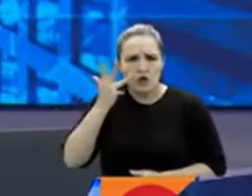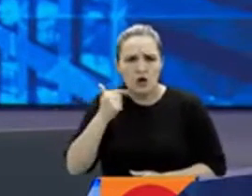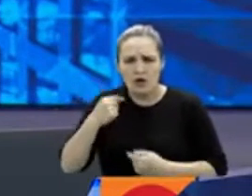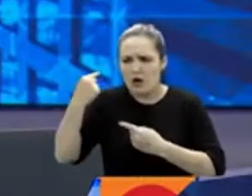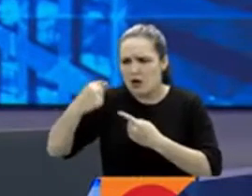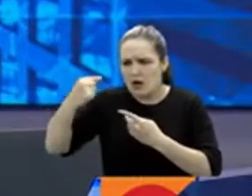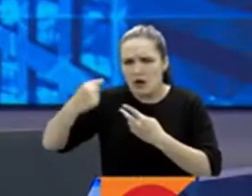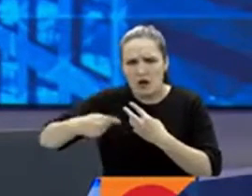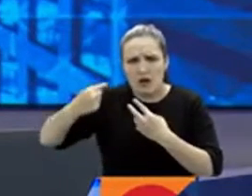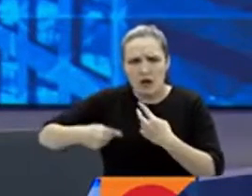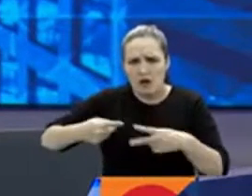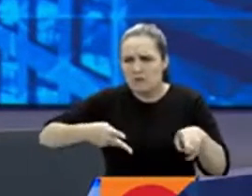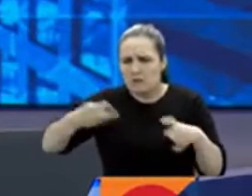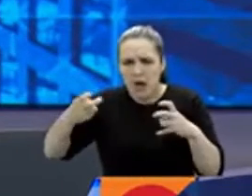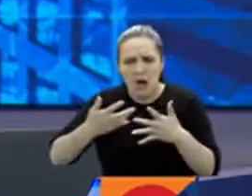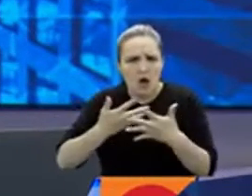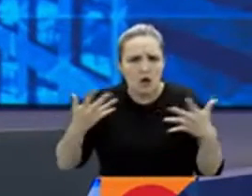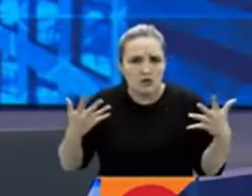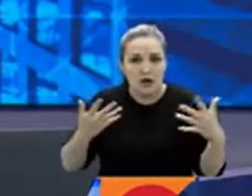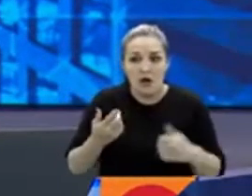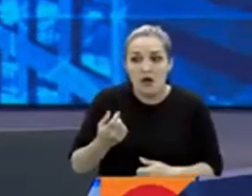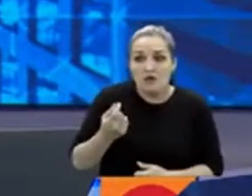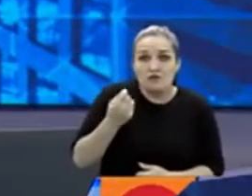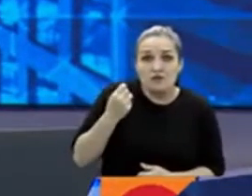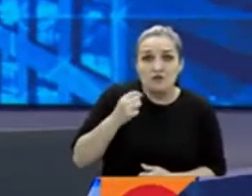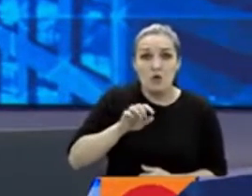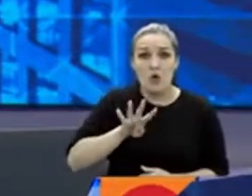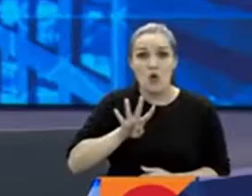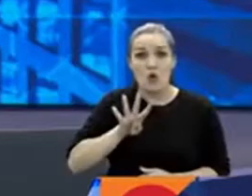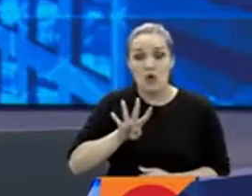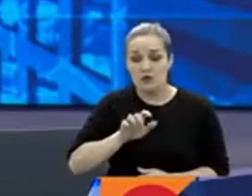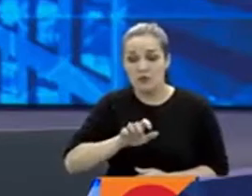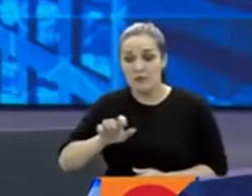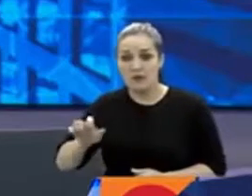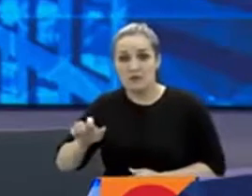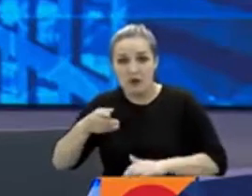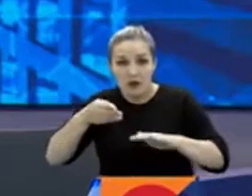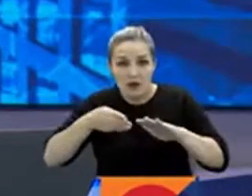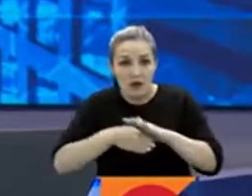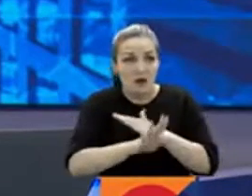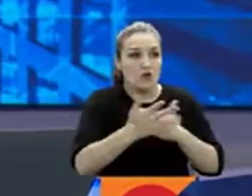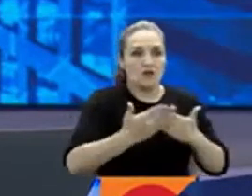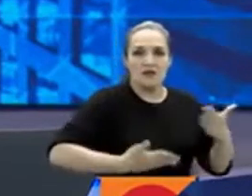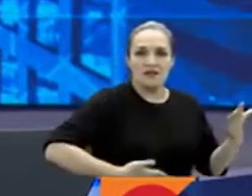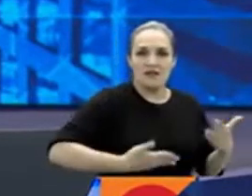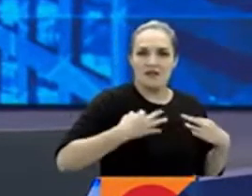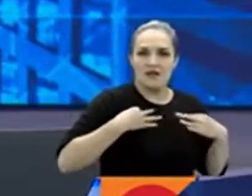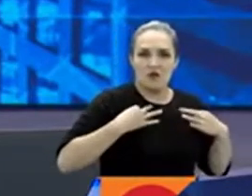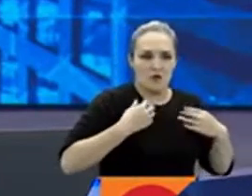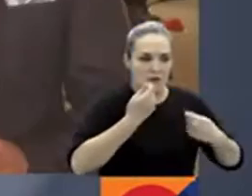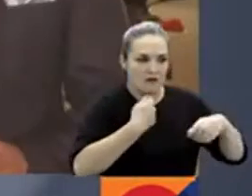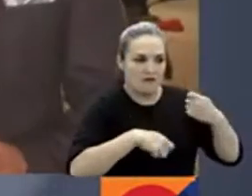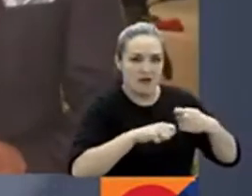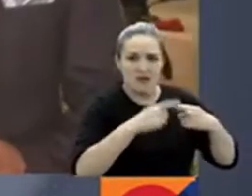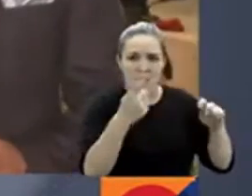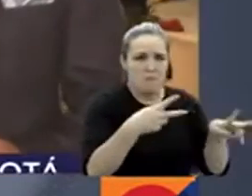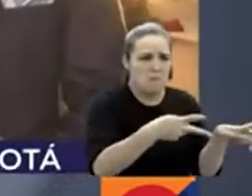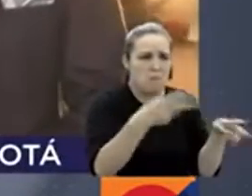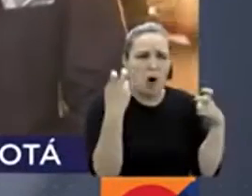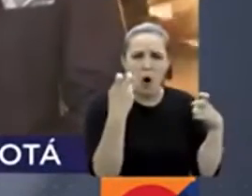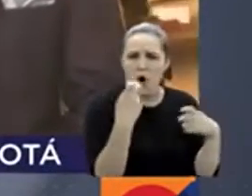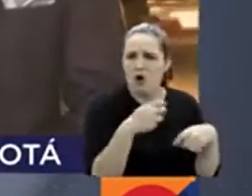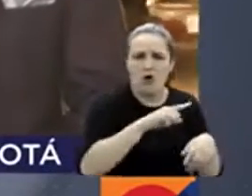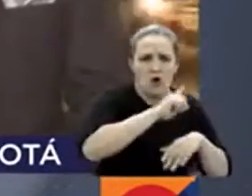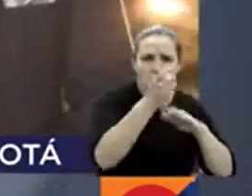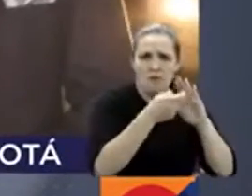día. En las últimas horas, 4 asaltantes entraron a un local de venta de ropa y se llevaron un gran botín de mercancía. Edwin Suá,